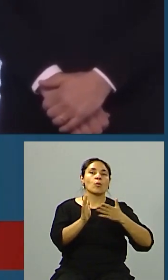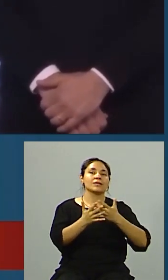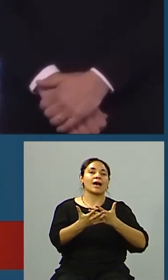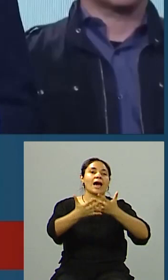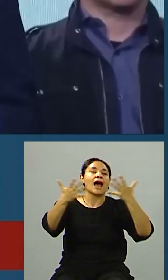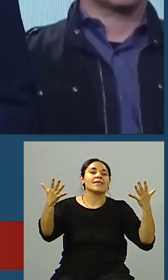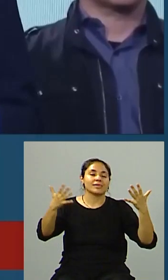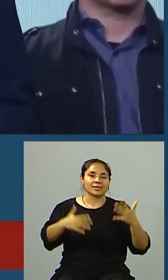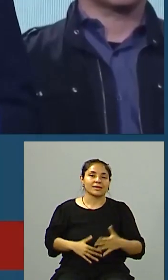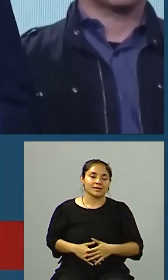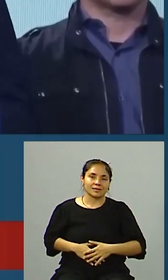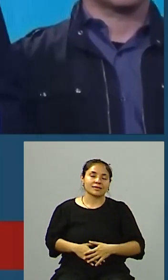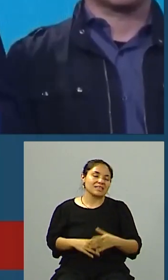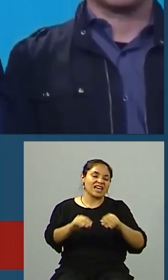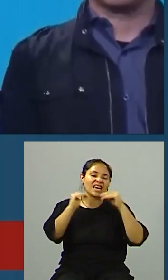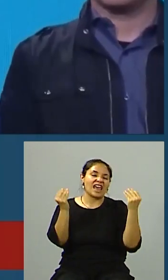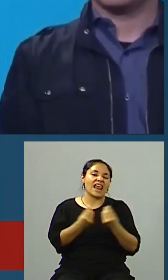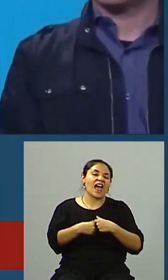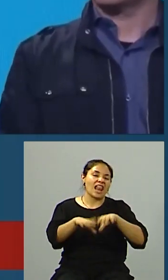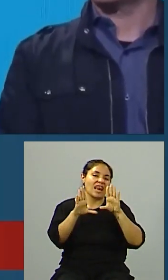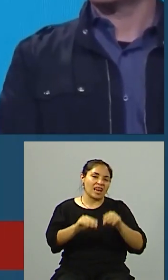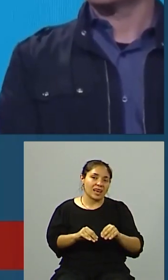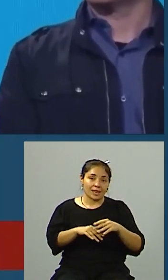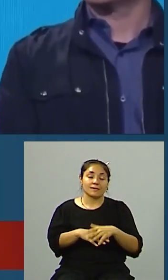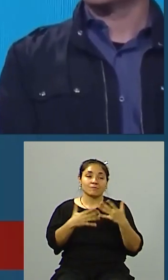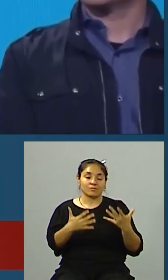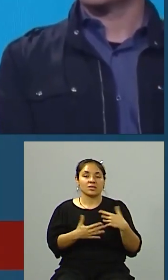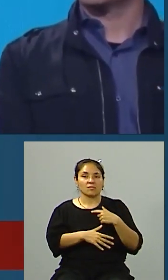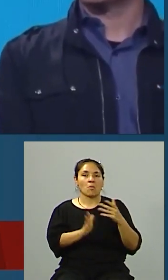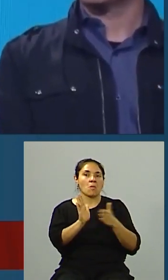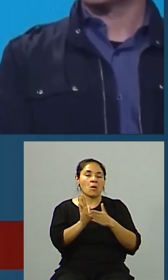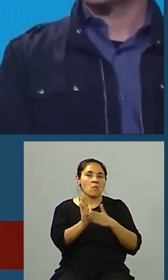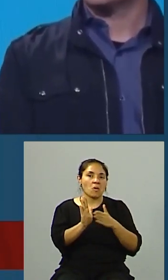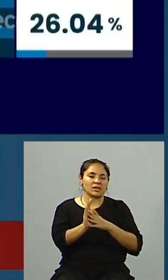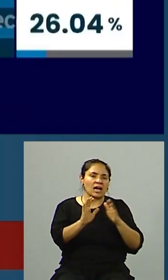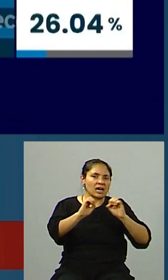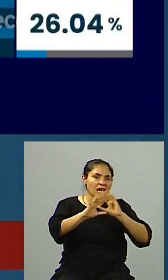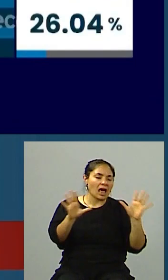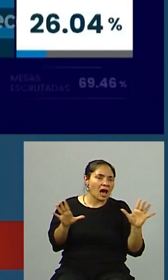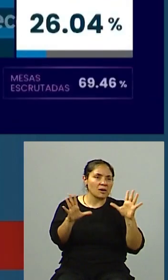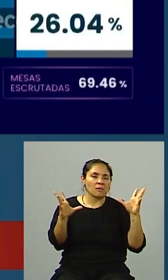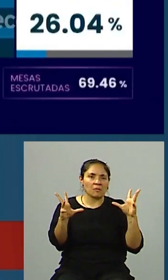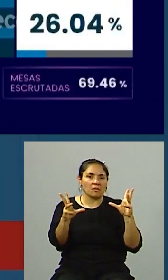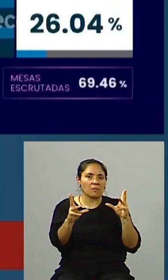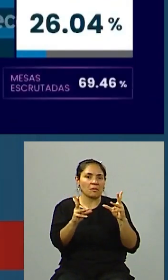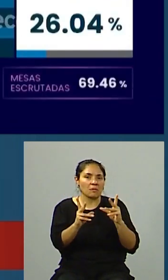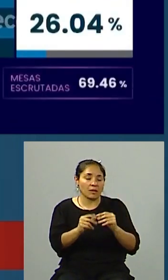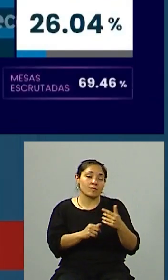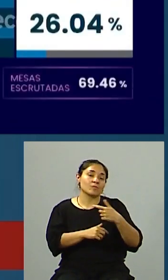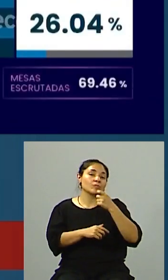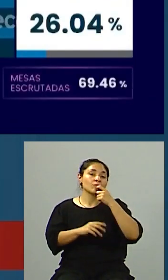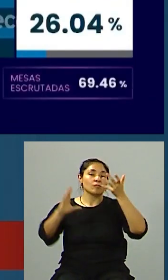amplias. Y esto es lo que termina deshilachando un poco la propuesta opositora, porque Milei arrancó teniendo un